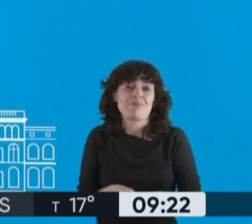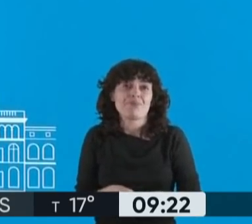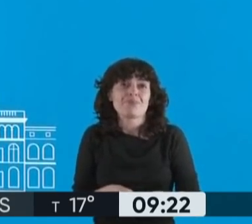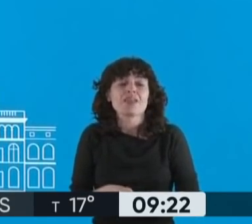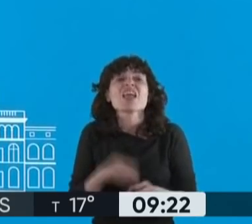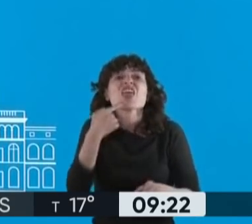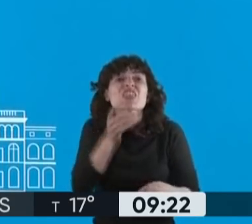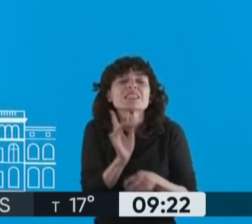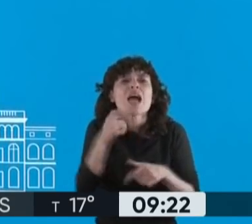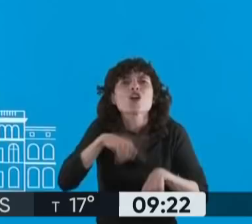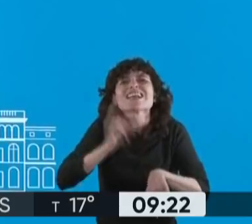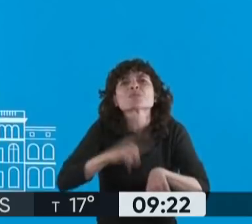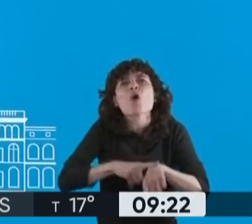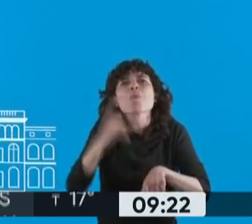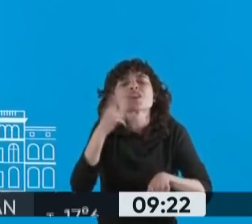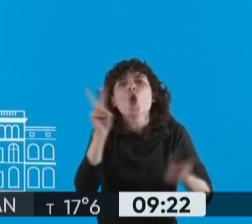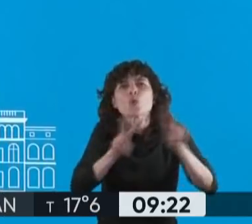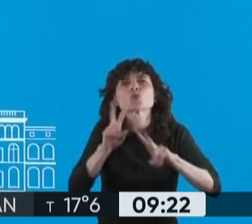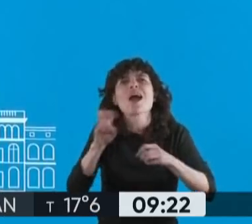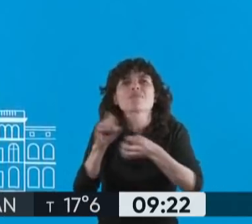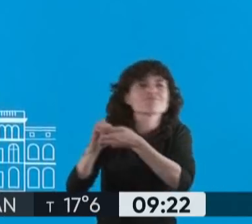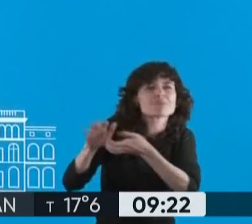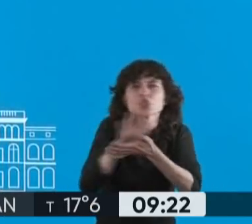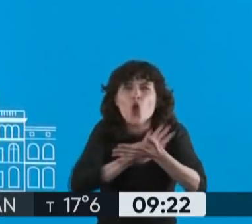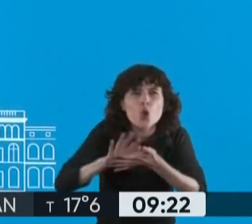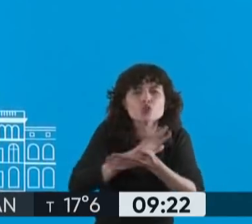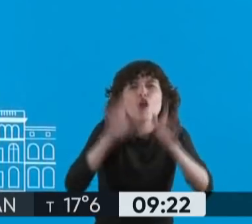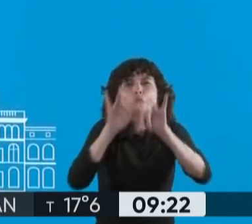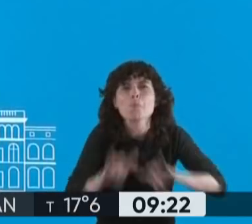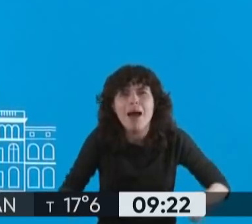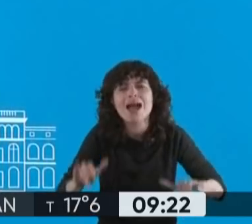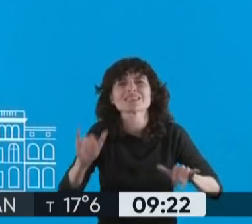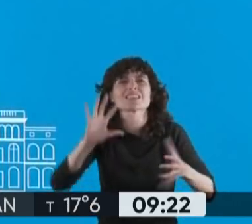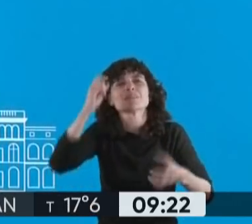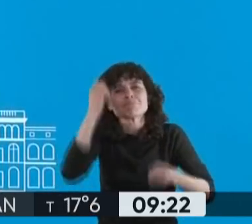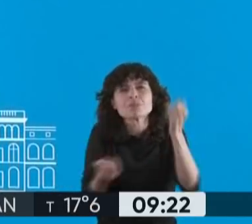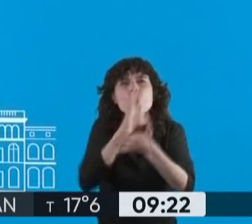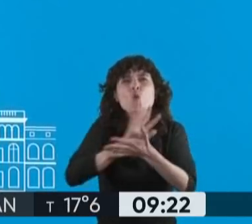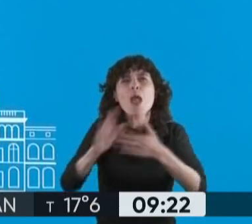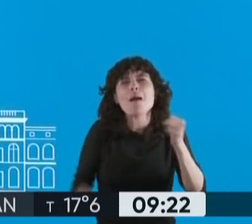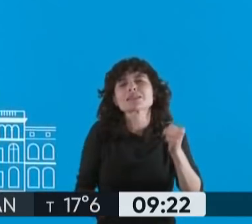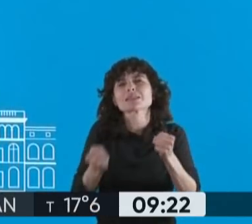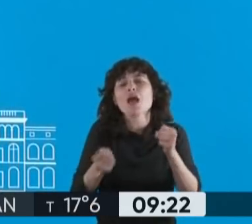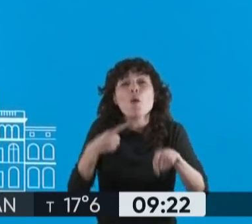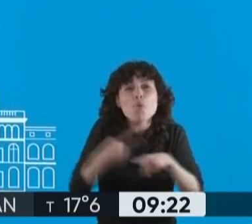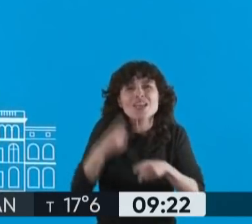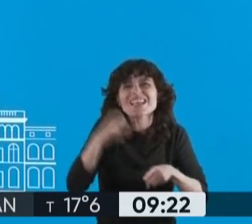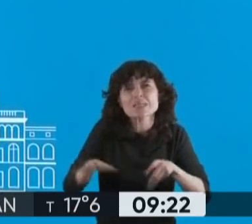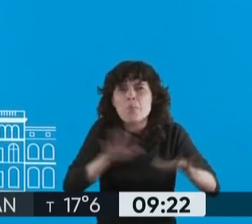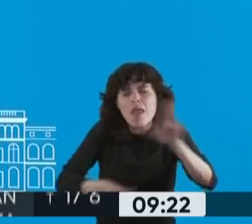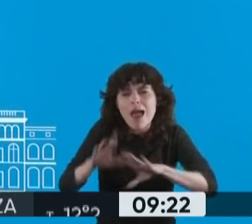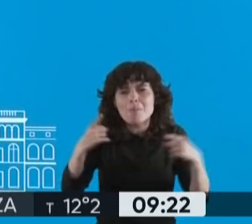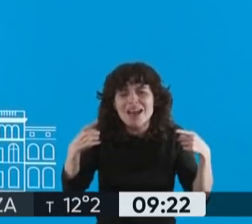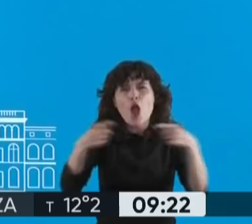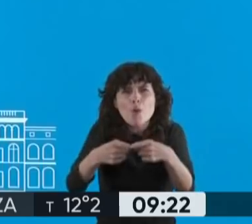a la paz en todo sentido, ¿no? Poder encontrar acuerdos, poder encontrar consensos, poder encontrar políticas que son políticas de Estado y que se puedan llevar adelante más allá,